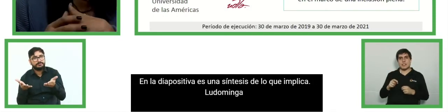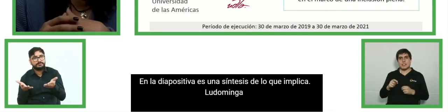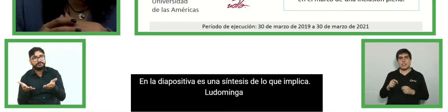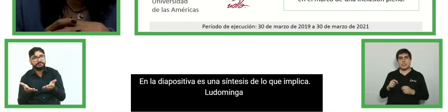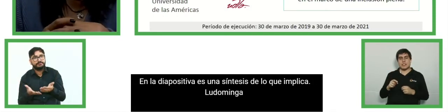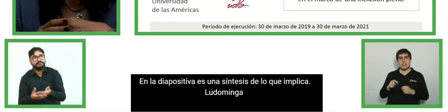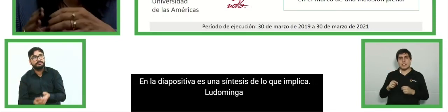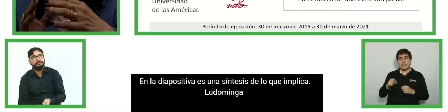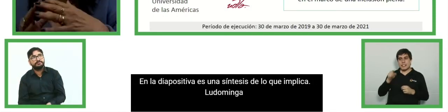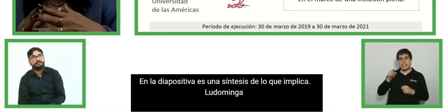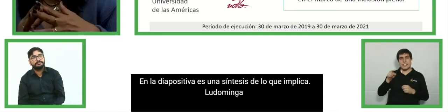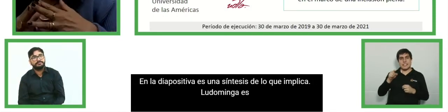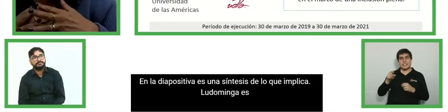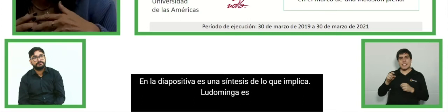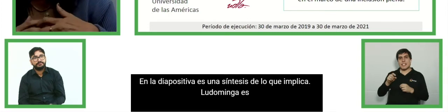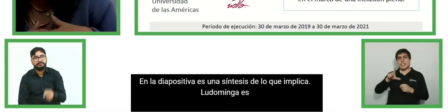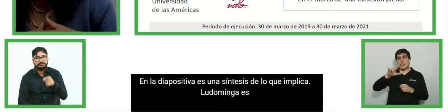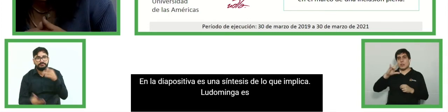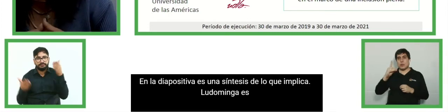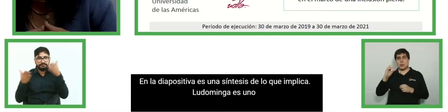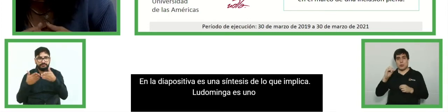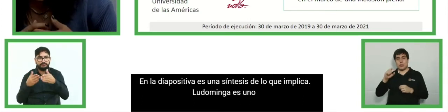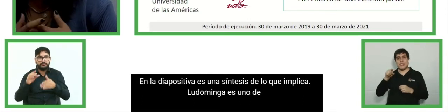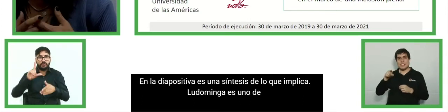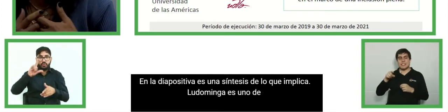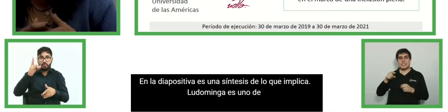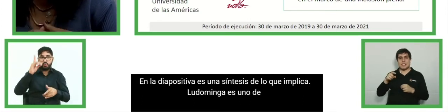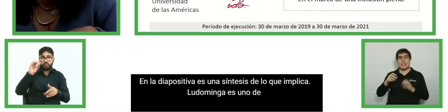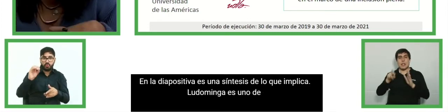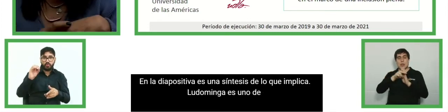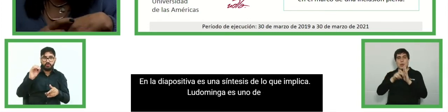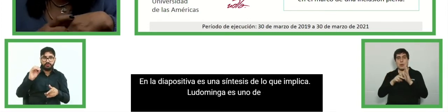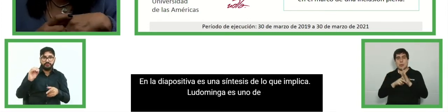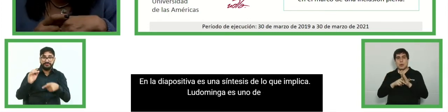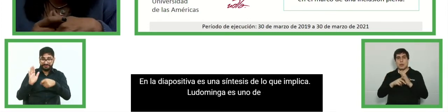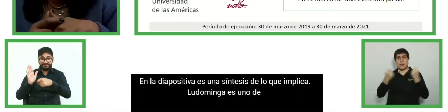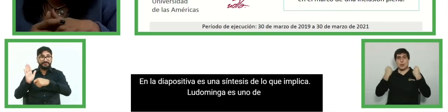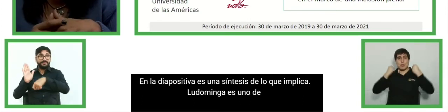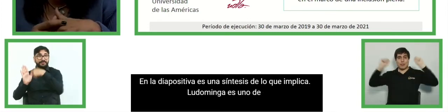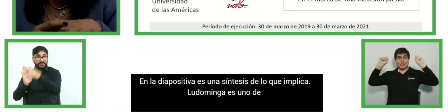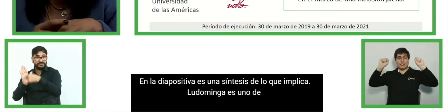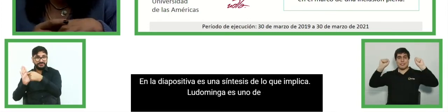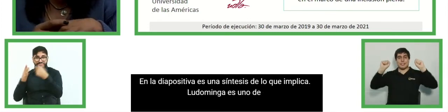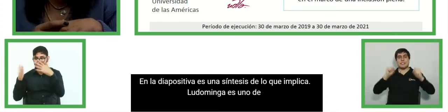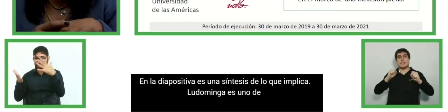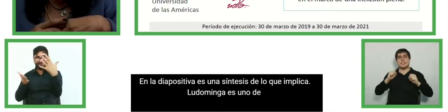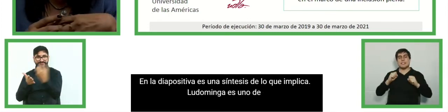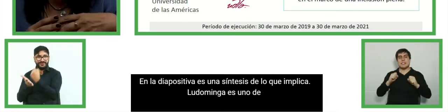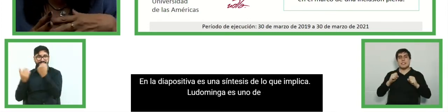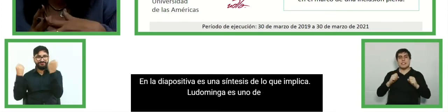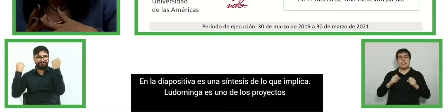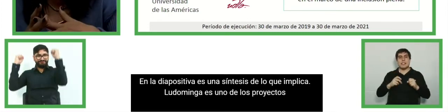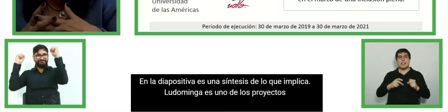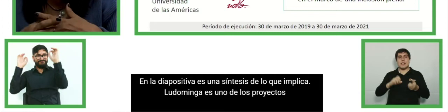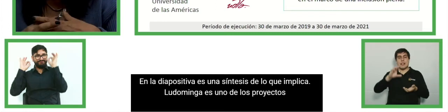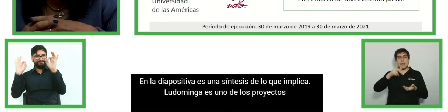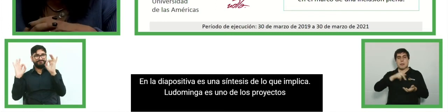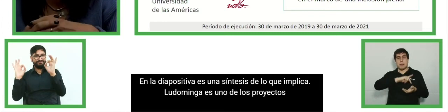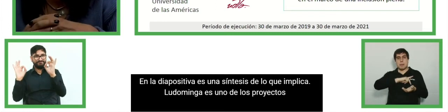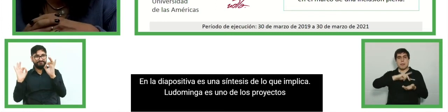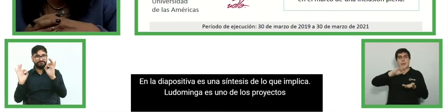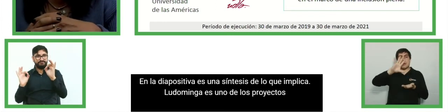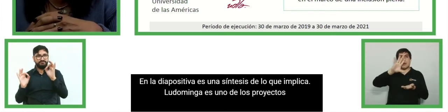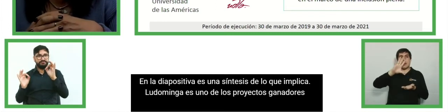Exacto. Ludominga es uno de los proyectos ganadores del Programa Nacional de Financiamiento para la Investigación,